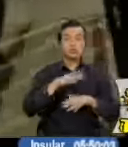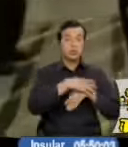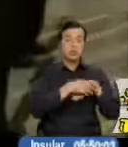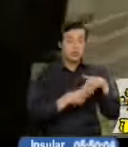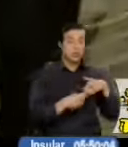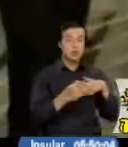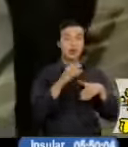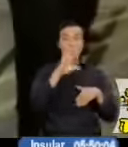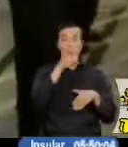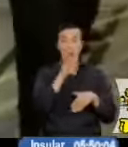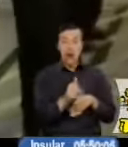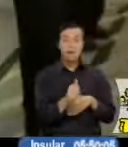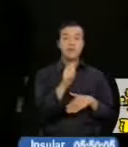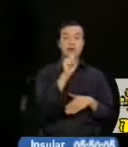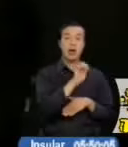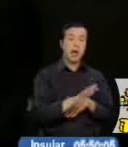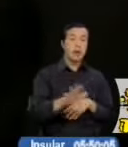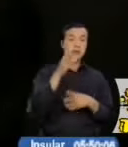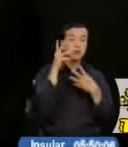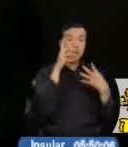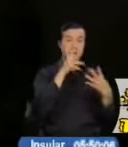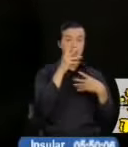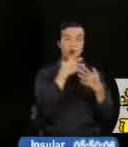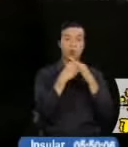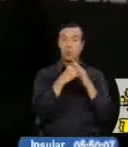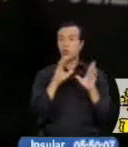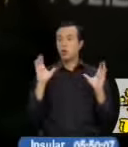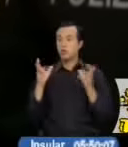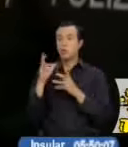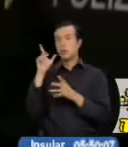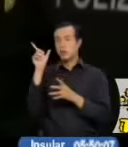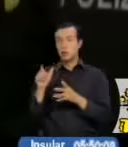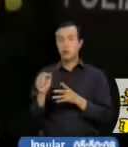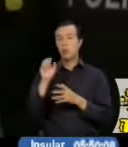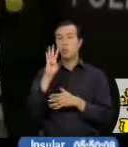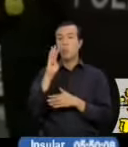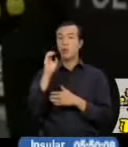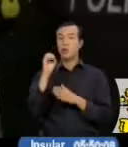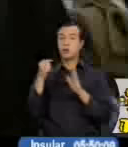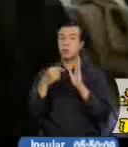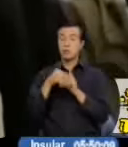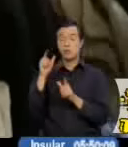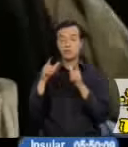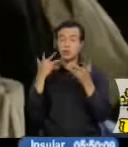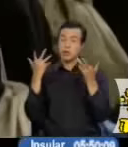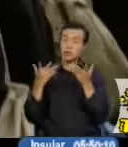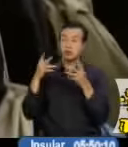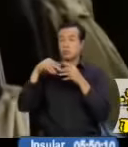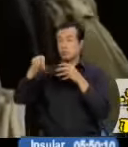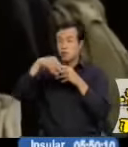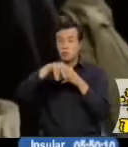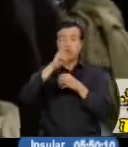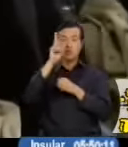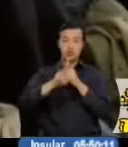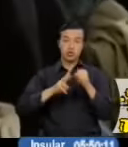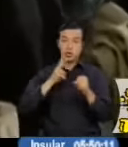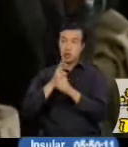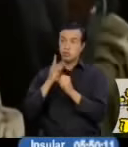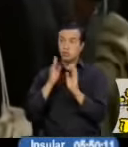conflicto en África y Asia. Según el acuerdo alcanzado, hasta 40.000 inmigrantes podrían ser reubicados en un lapso de